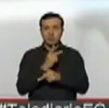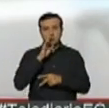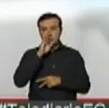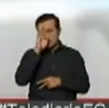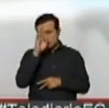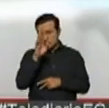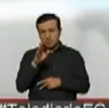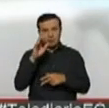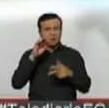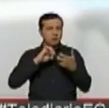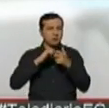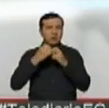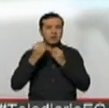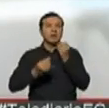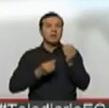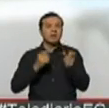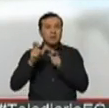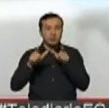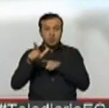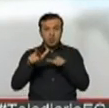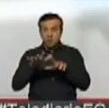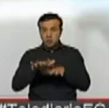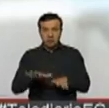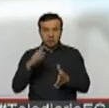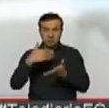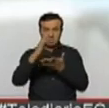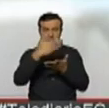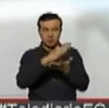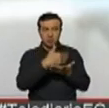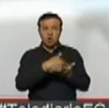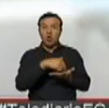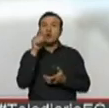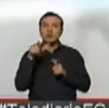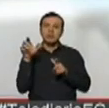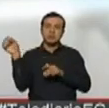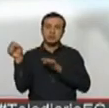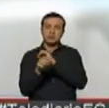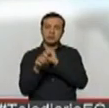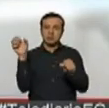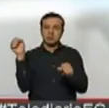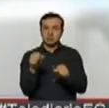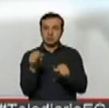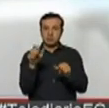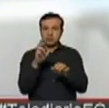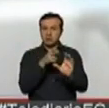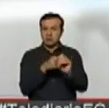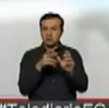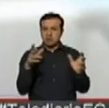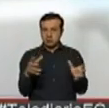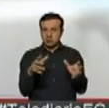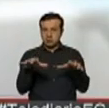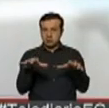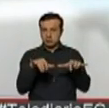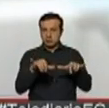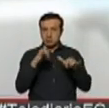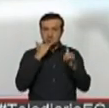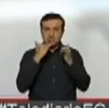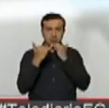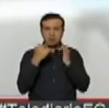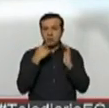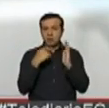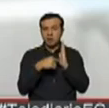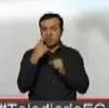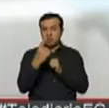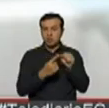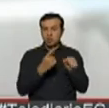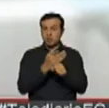estos espacios. Lo que busca es desplazar a los locales para poder introducir nuevas personas que puedan estar involucradas en estas actividades ilícitas. Por ejemplo, el